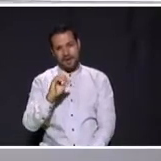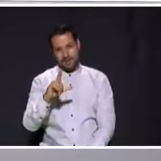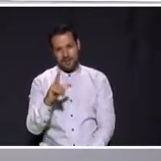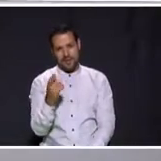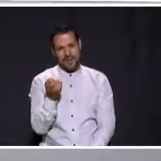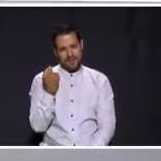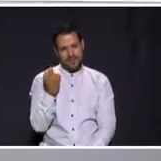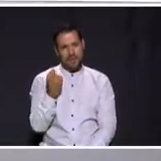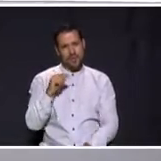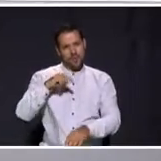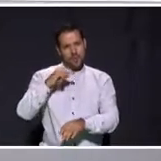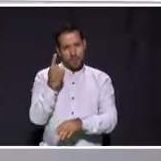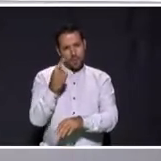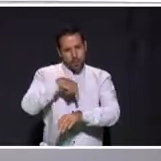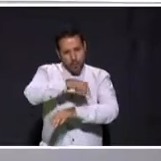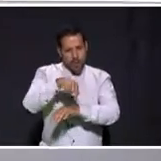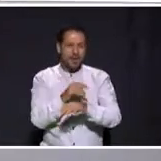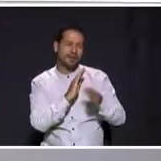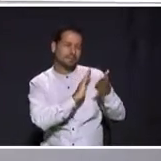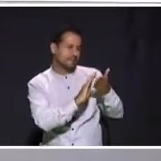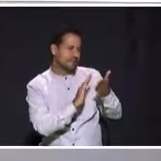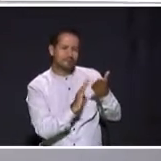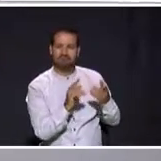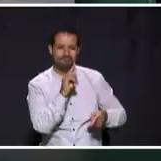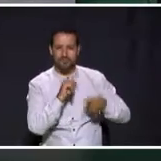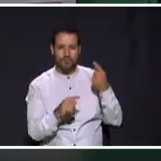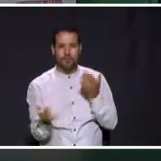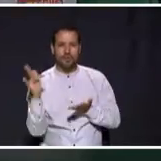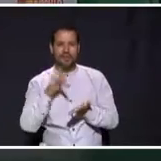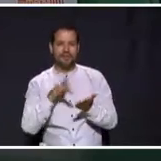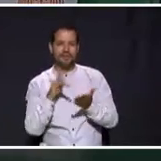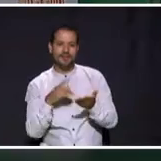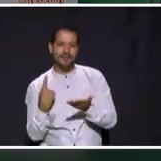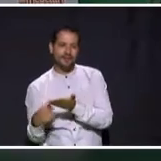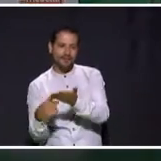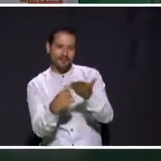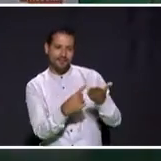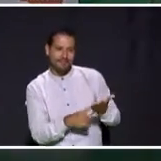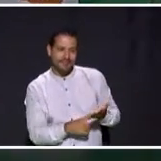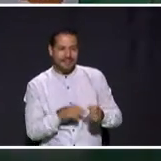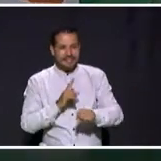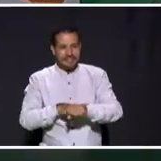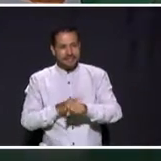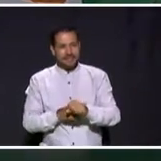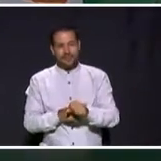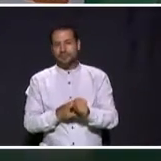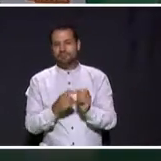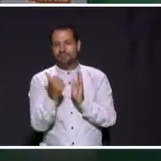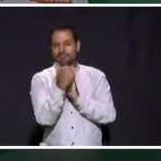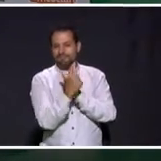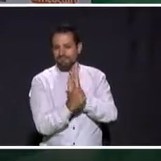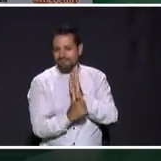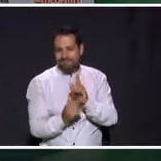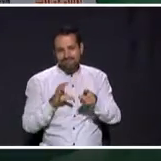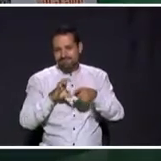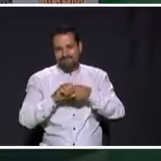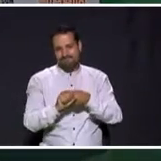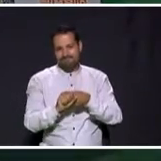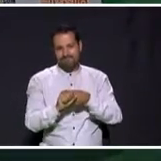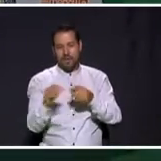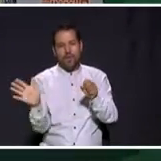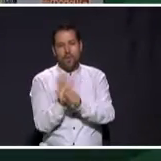aproximadamente una hora se excusó por no poder llegar a este debate nos dicen que por motivos de agenda no podrá acompañarnos este día tenemos